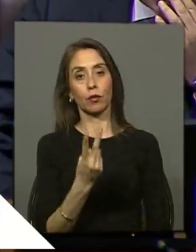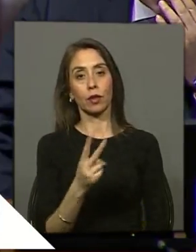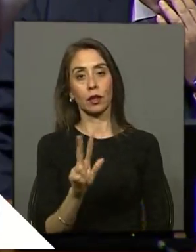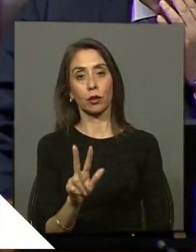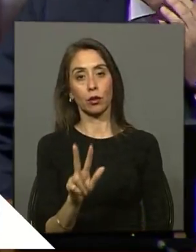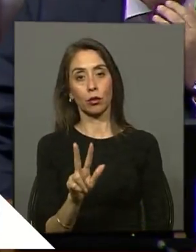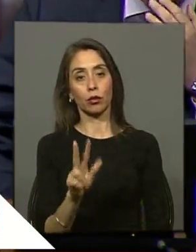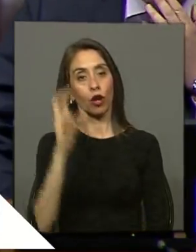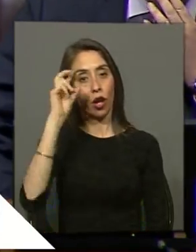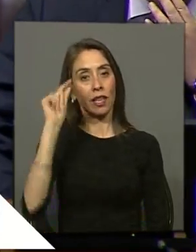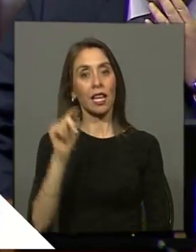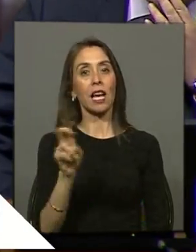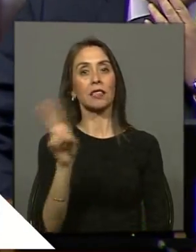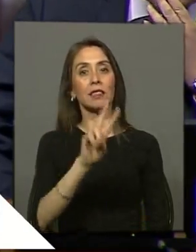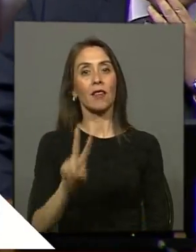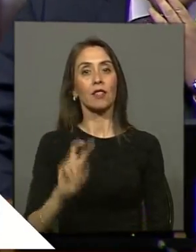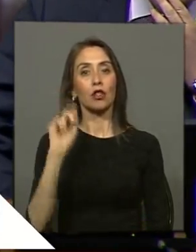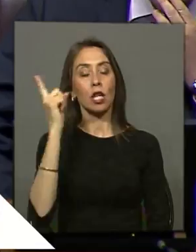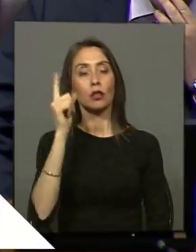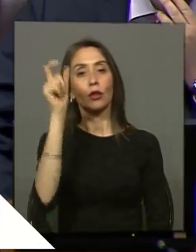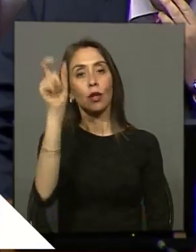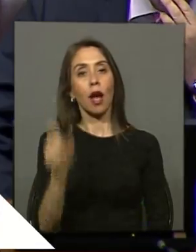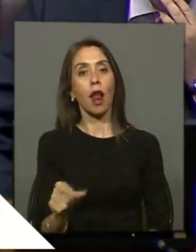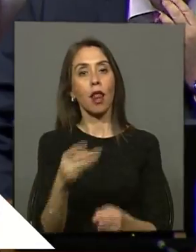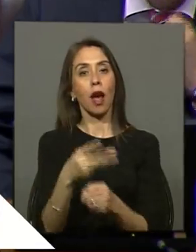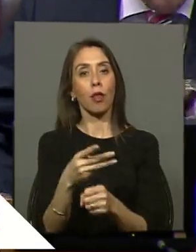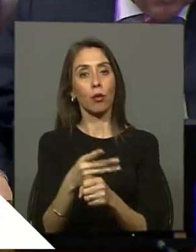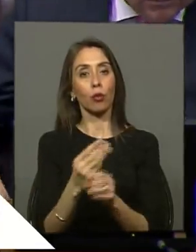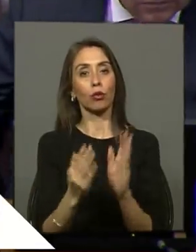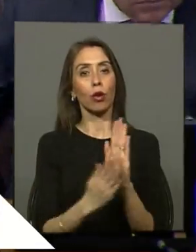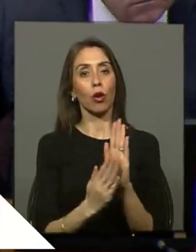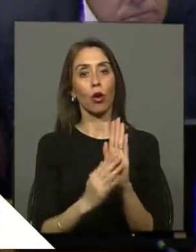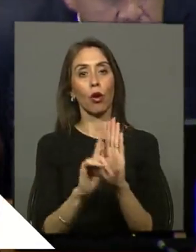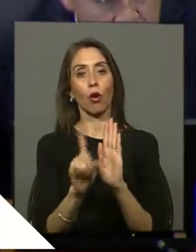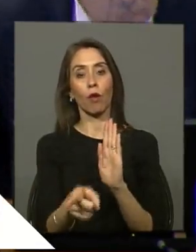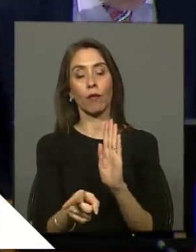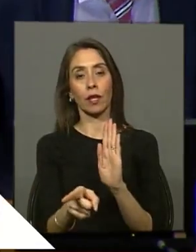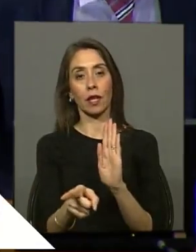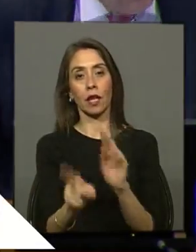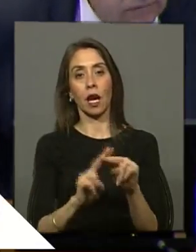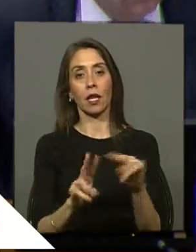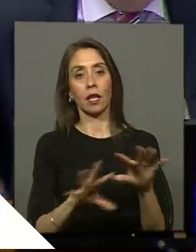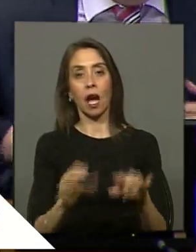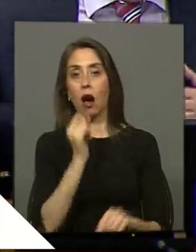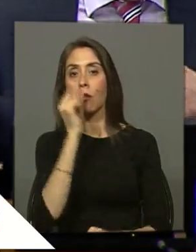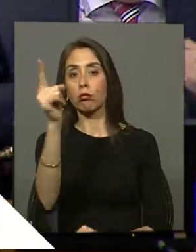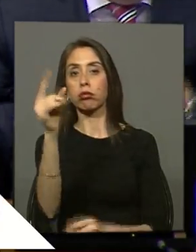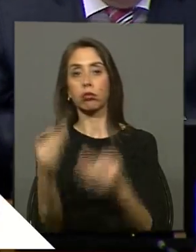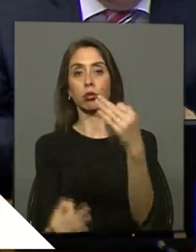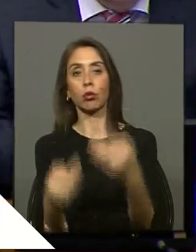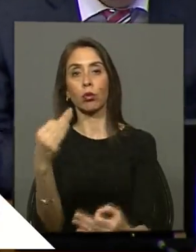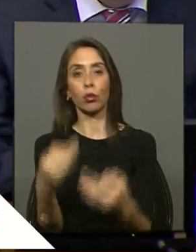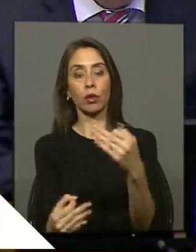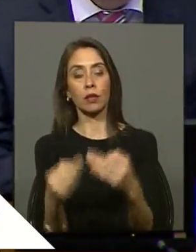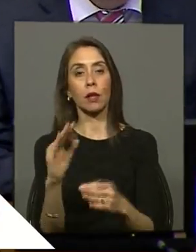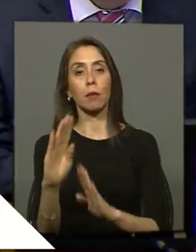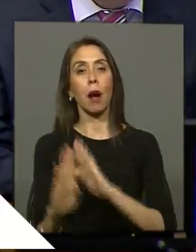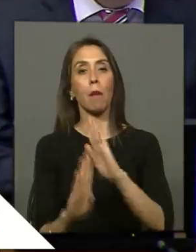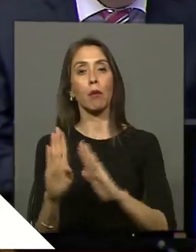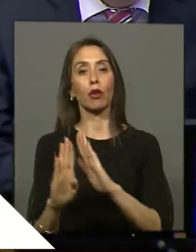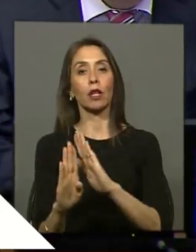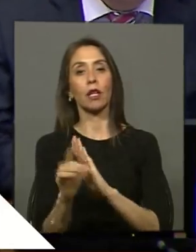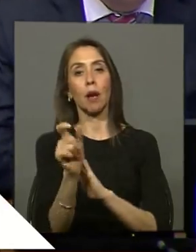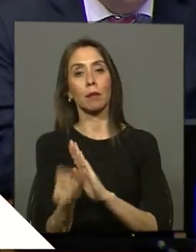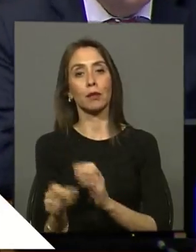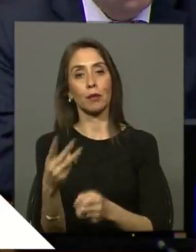que crea el servicio nacional del adulto mayor otorgando y obligando a ejercer las acciones judiciales de protección en favor